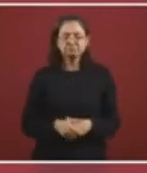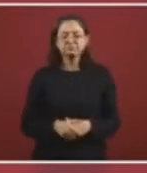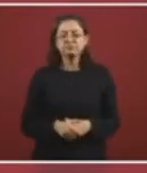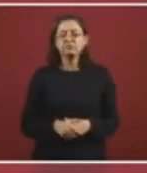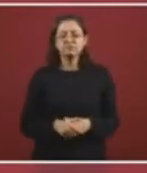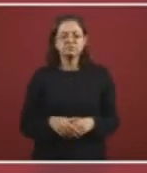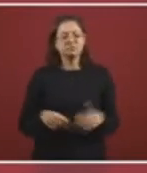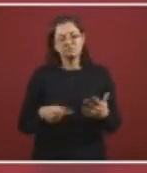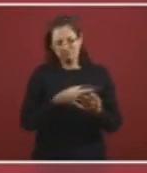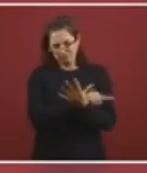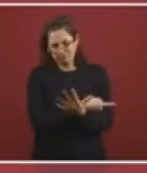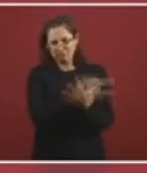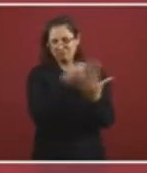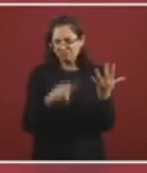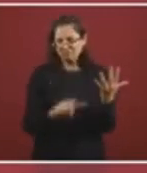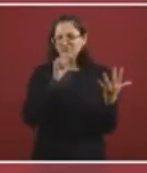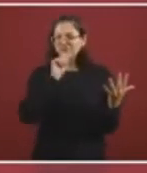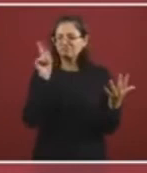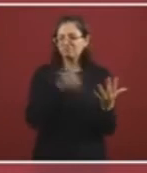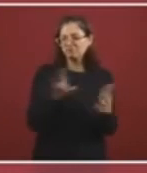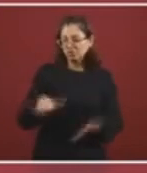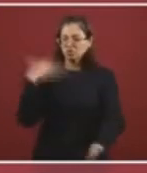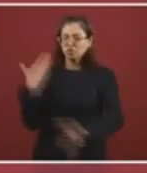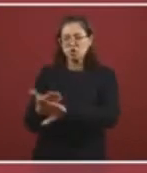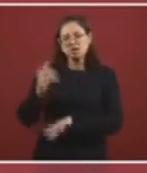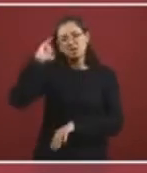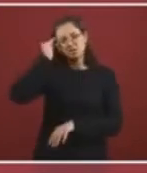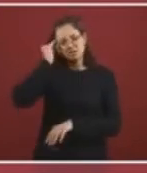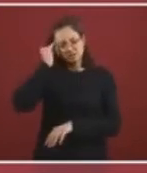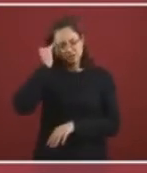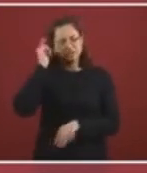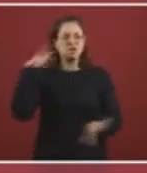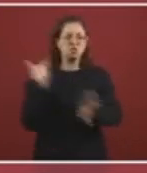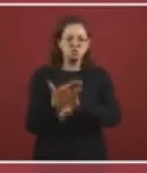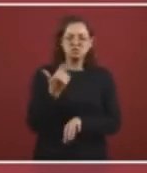Huerta, Blanquet, y con los yaquis, lo mismo.